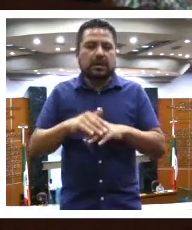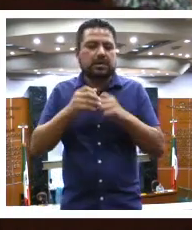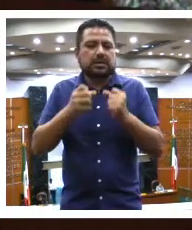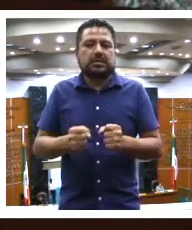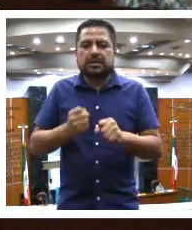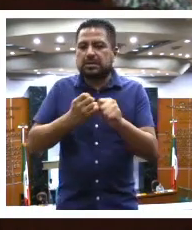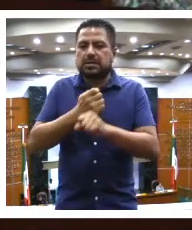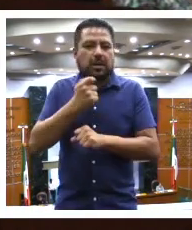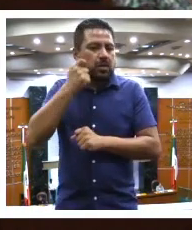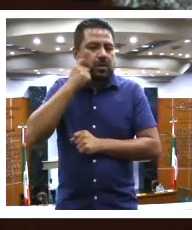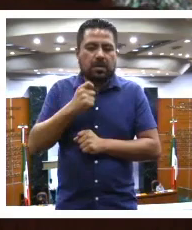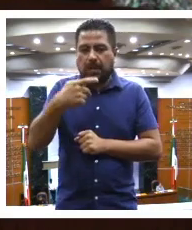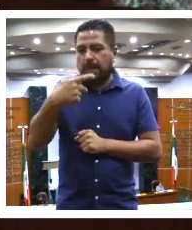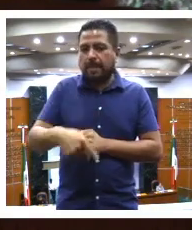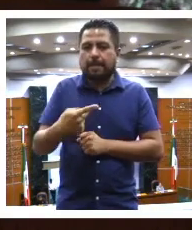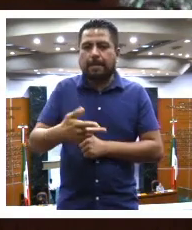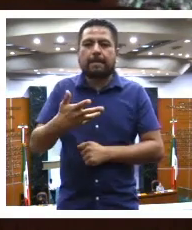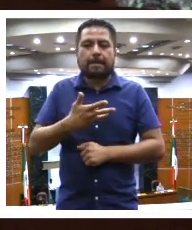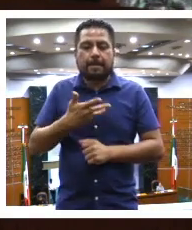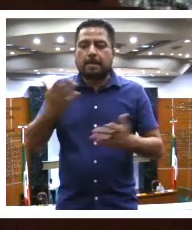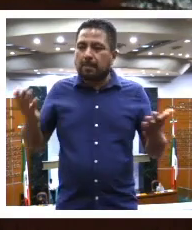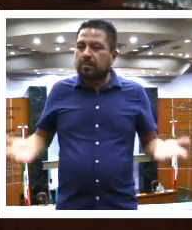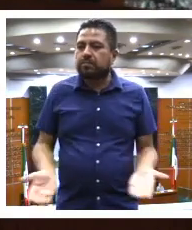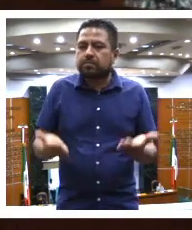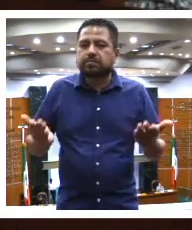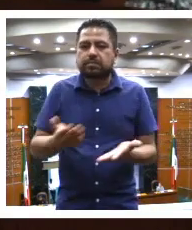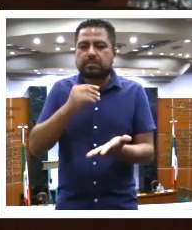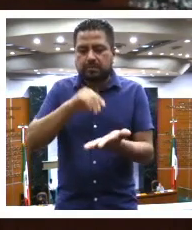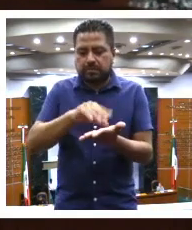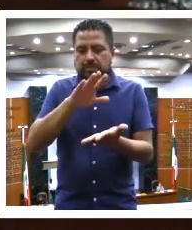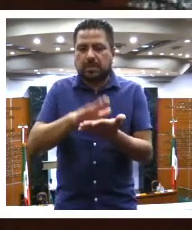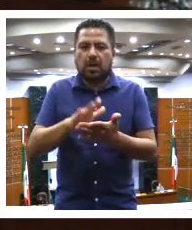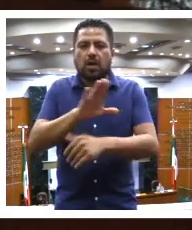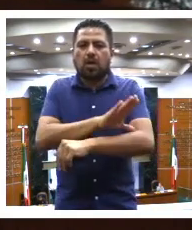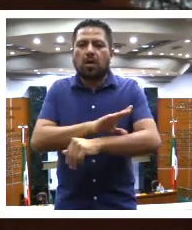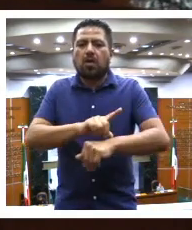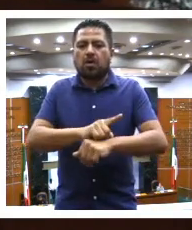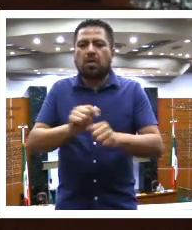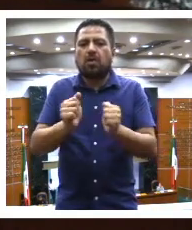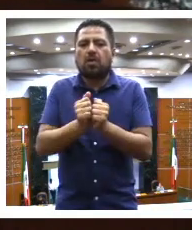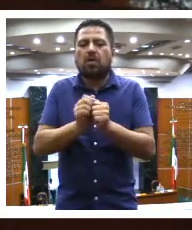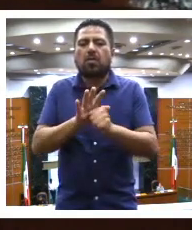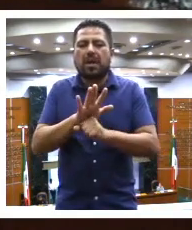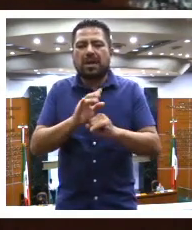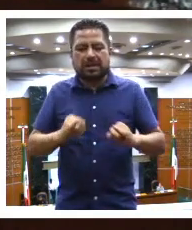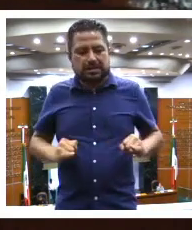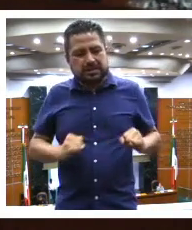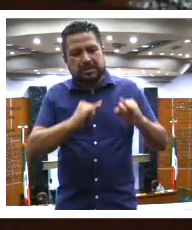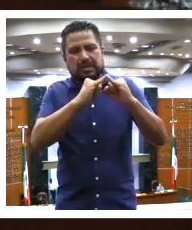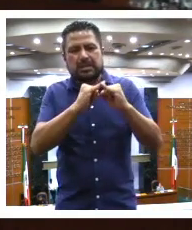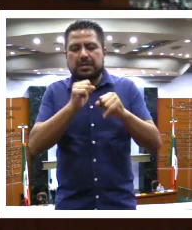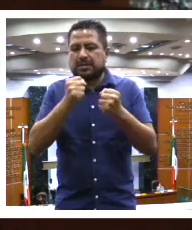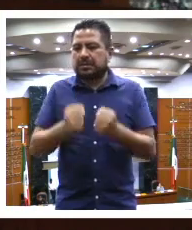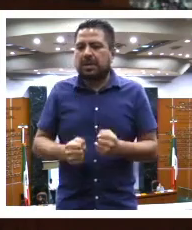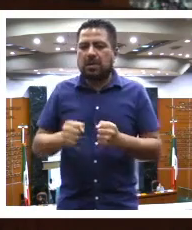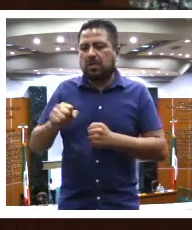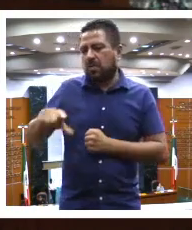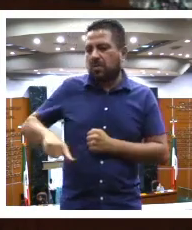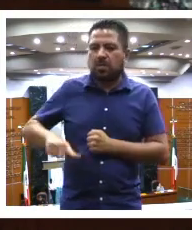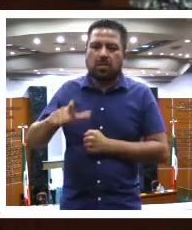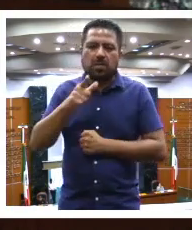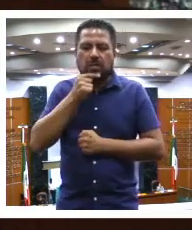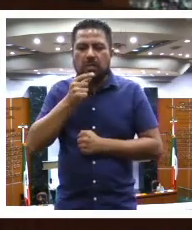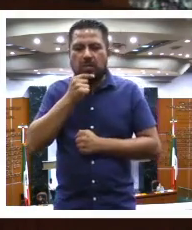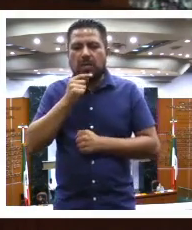pública del Estado de Guerrero tiene la motivación de establecer las bases de coordinación entre las instituciones de seguridad pública